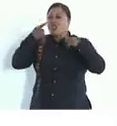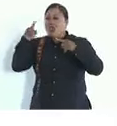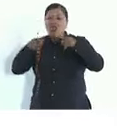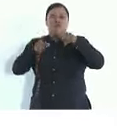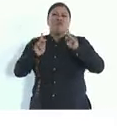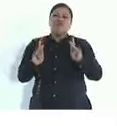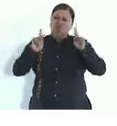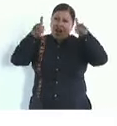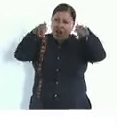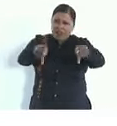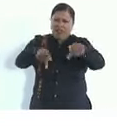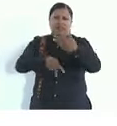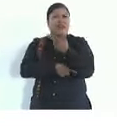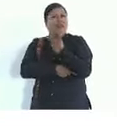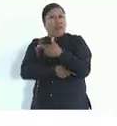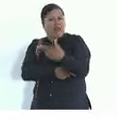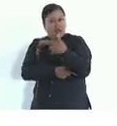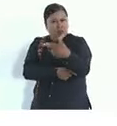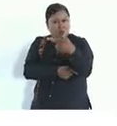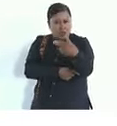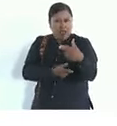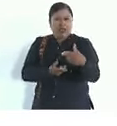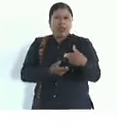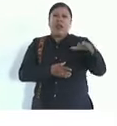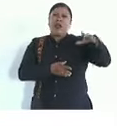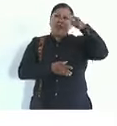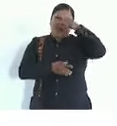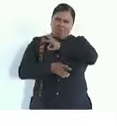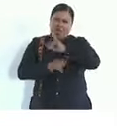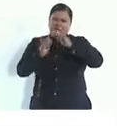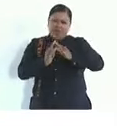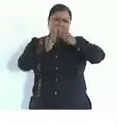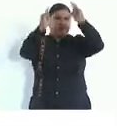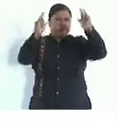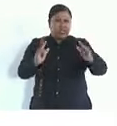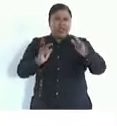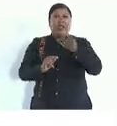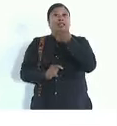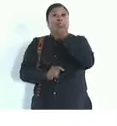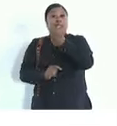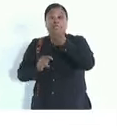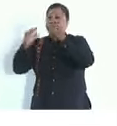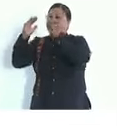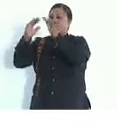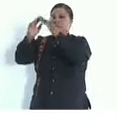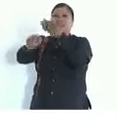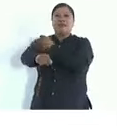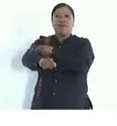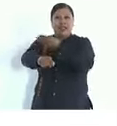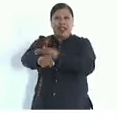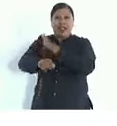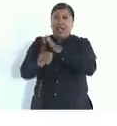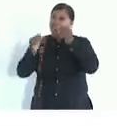puentes, restaurantes, áreas de acampar, 6 cabañas aquí en Guelatao, que están justo aquí enfrente,